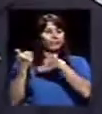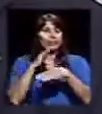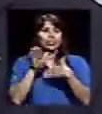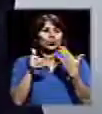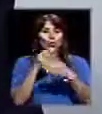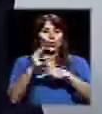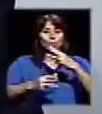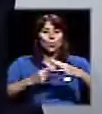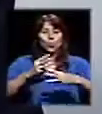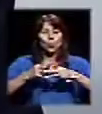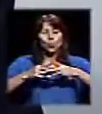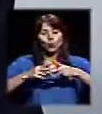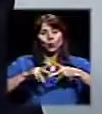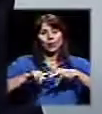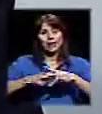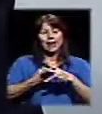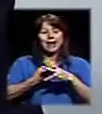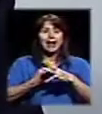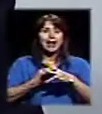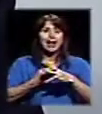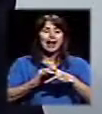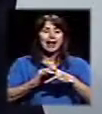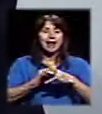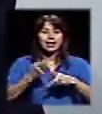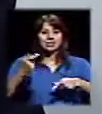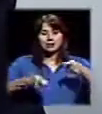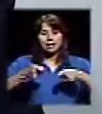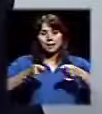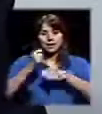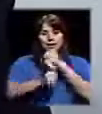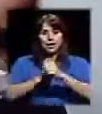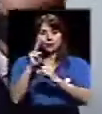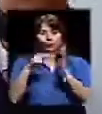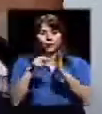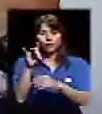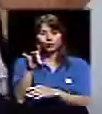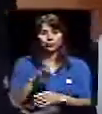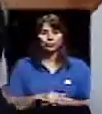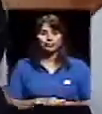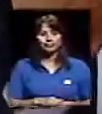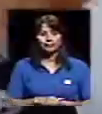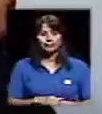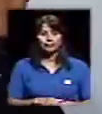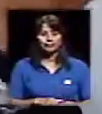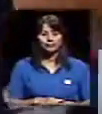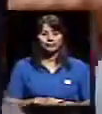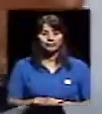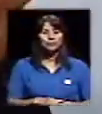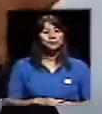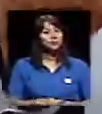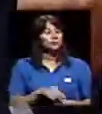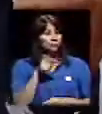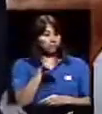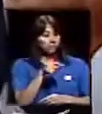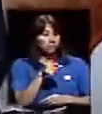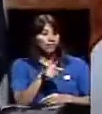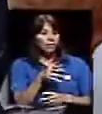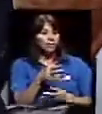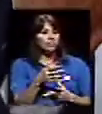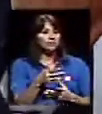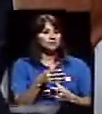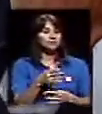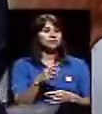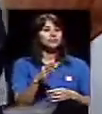a partir de septiembre del 2008. esta interacción entre los bancos